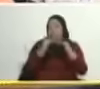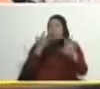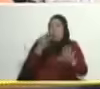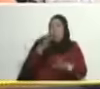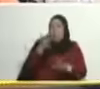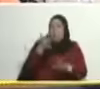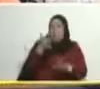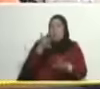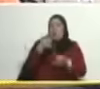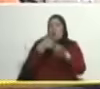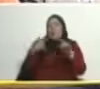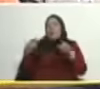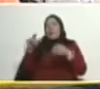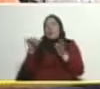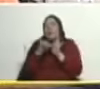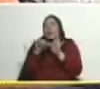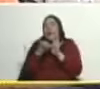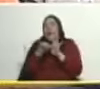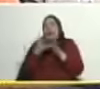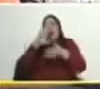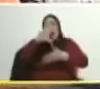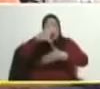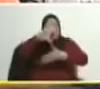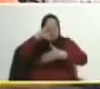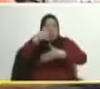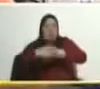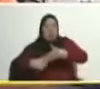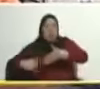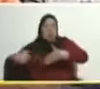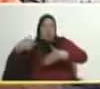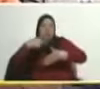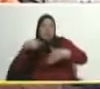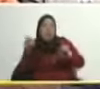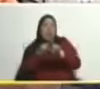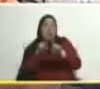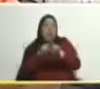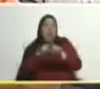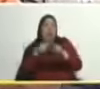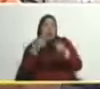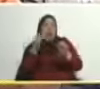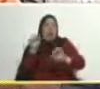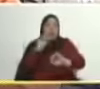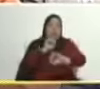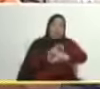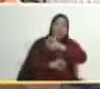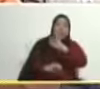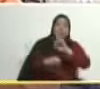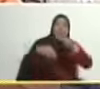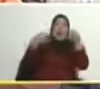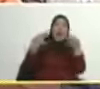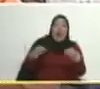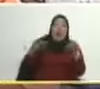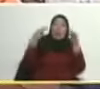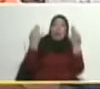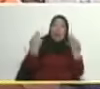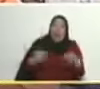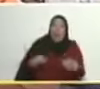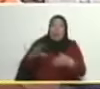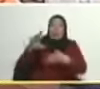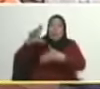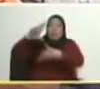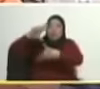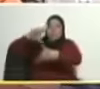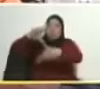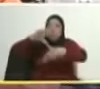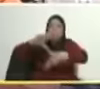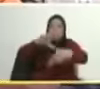siempre luchamos contra la pobreza, también estamos luchando contra el cambio climático y también sufrimos los efectos